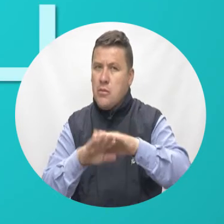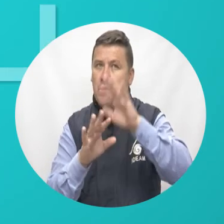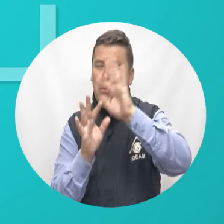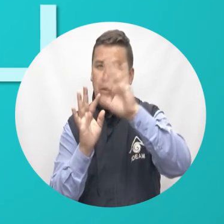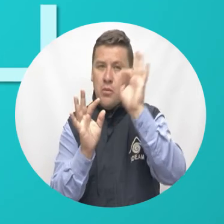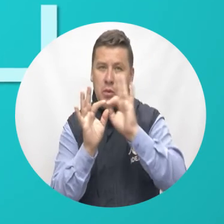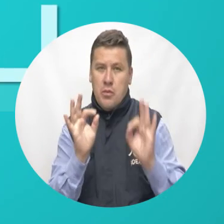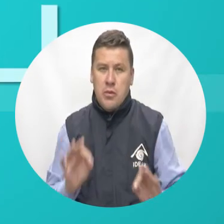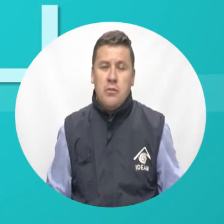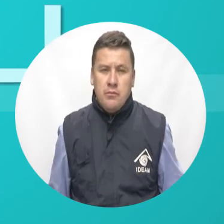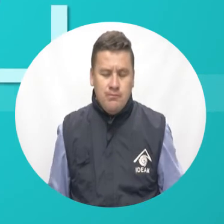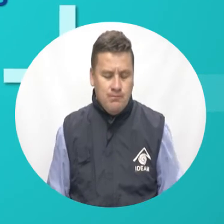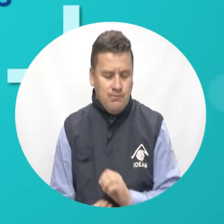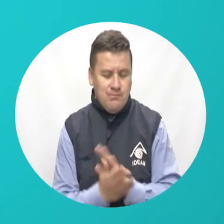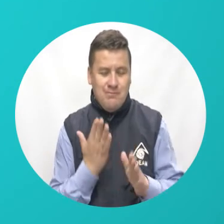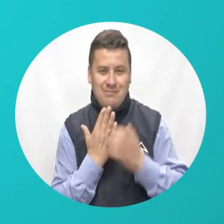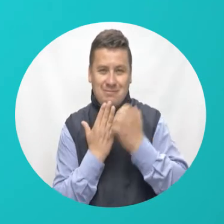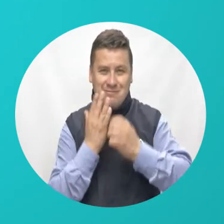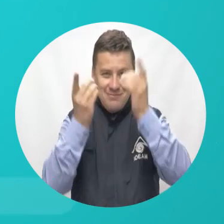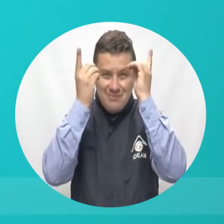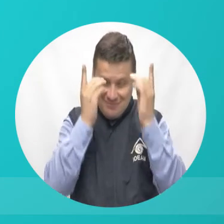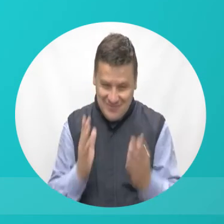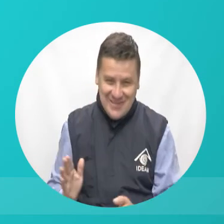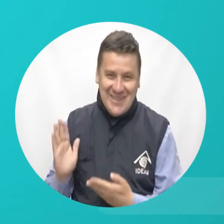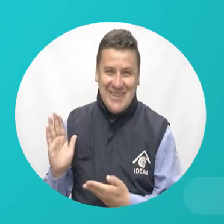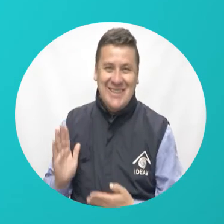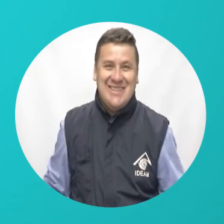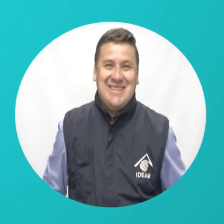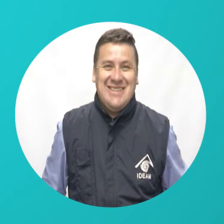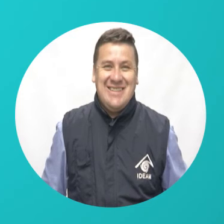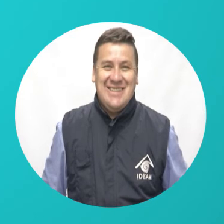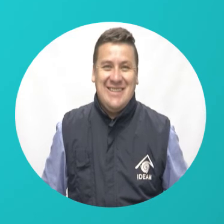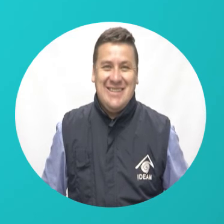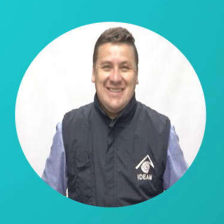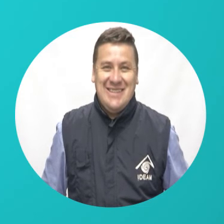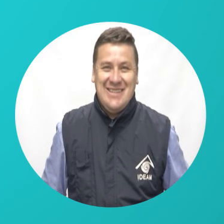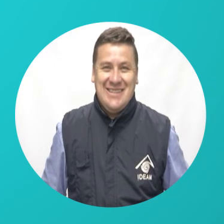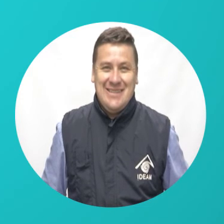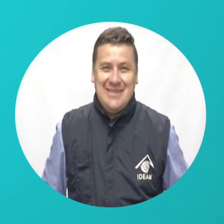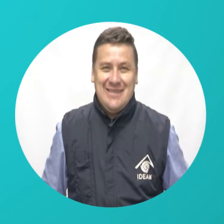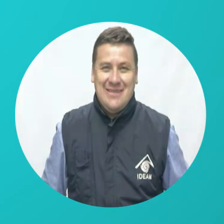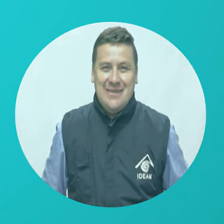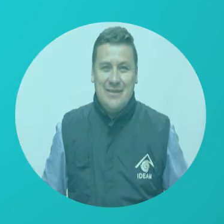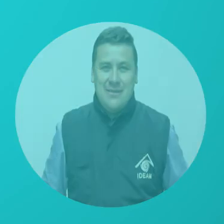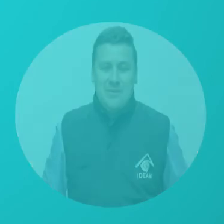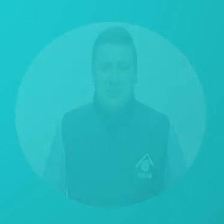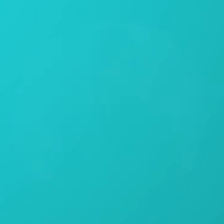pronósticos y alertas a nivel municipal. Disponible gratis para iOS y Android.